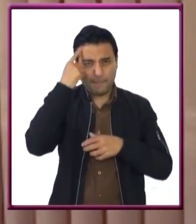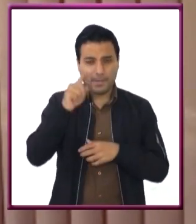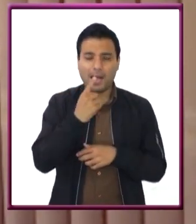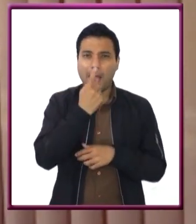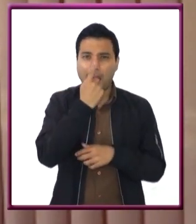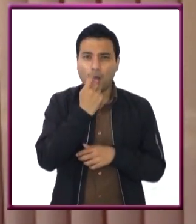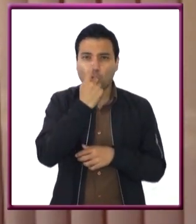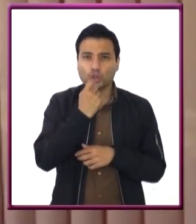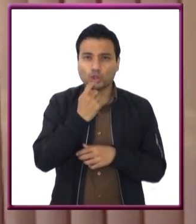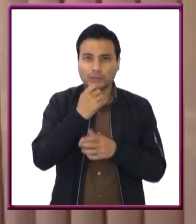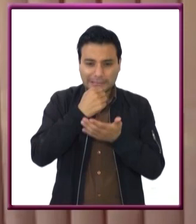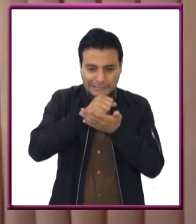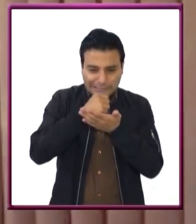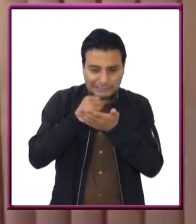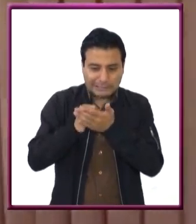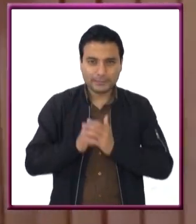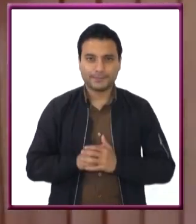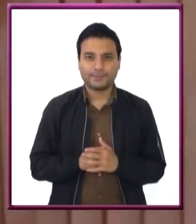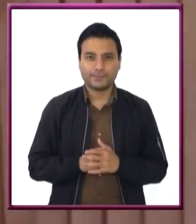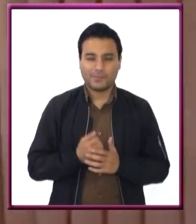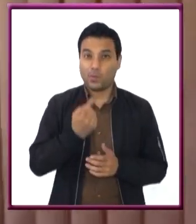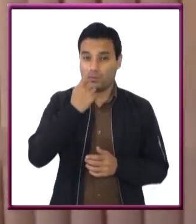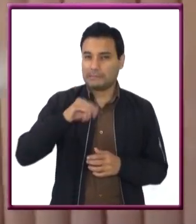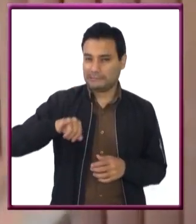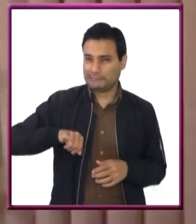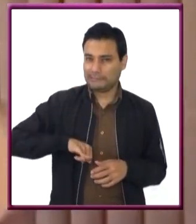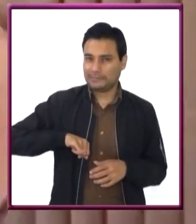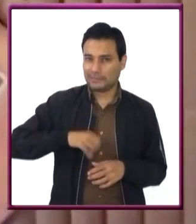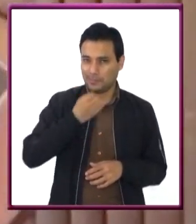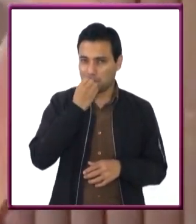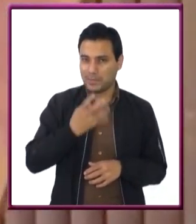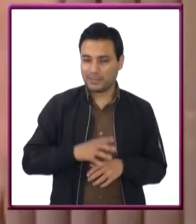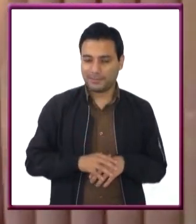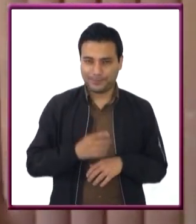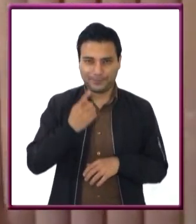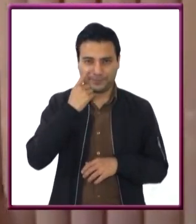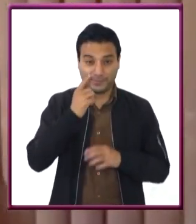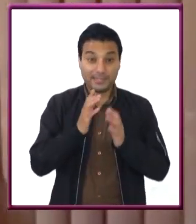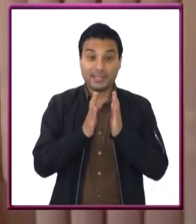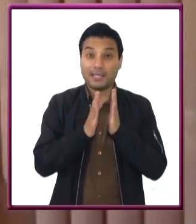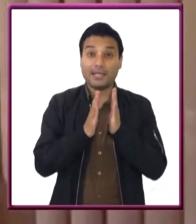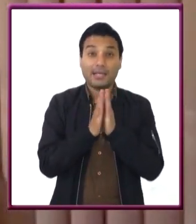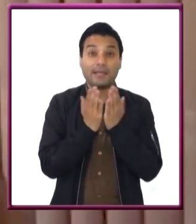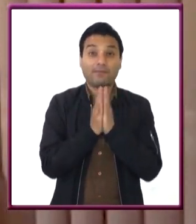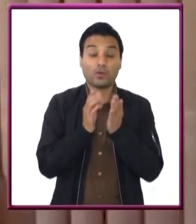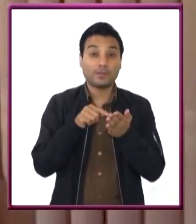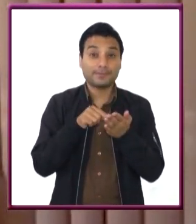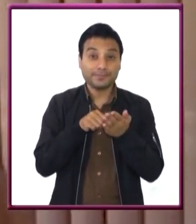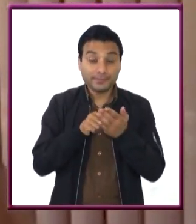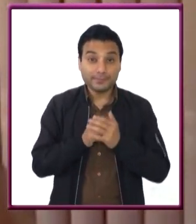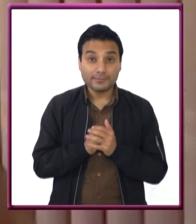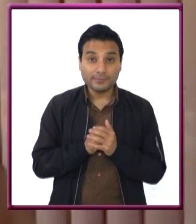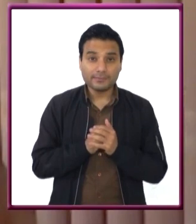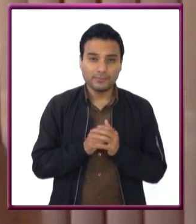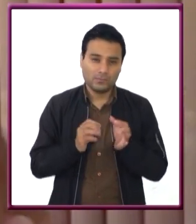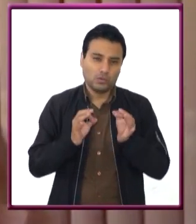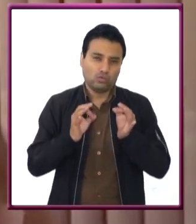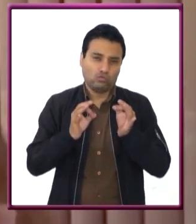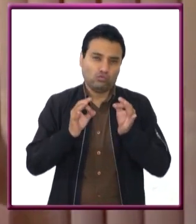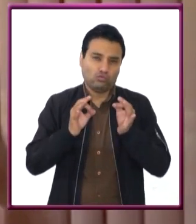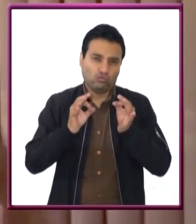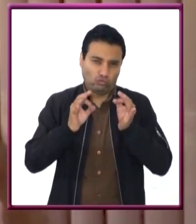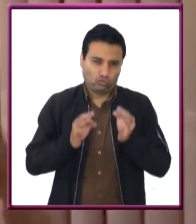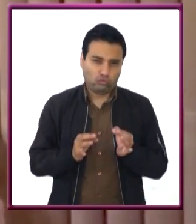sus aportaciones. Y algo muy curioso, lo voy a aprovechar para leer. Este es también un libro que él